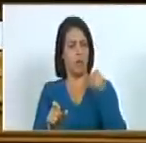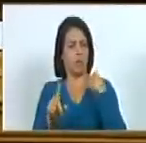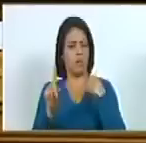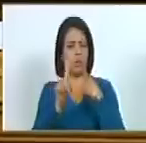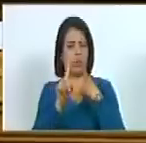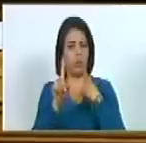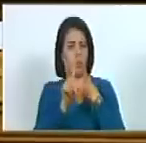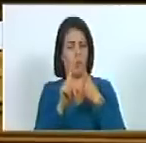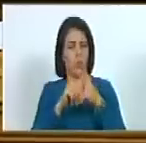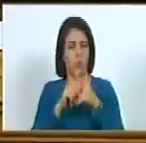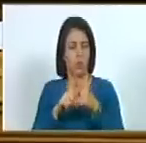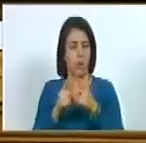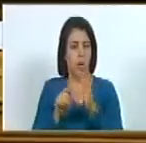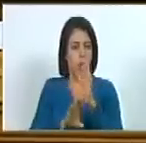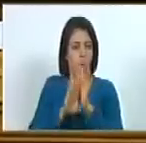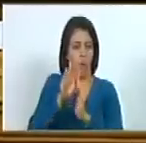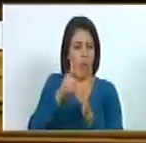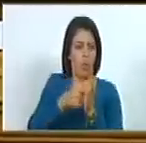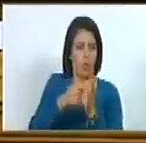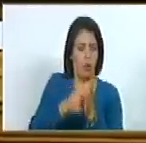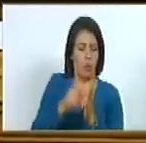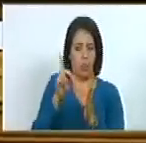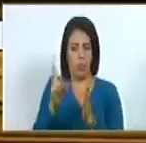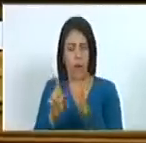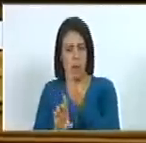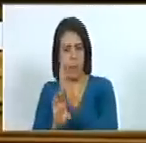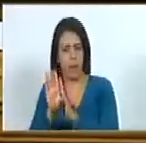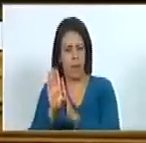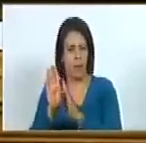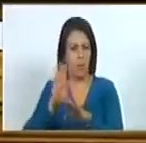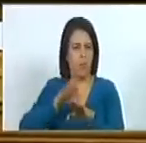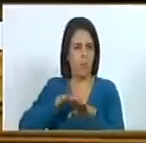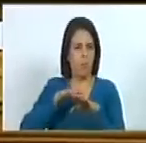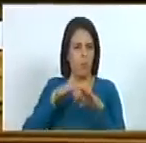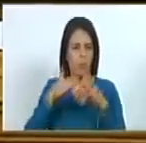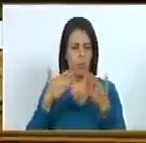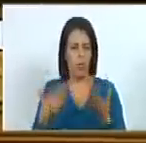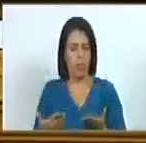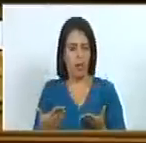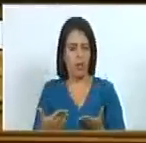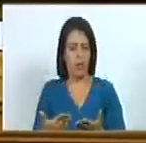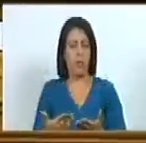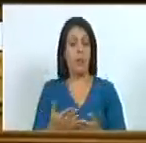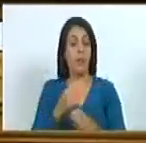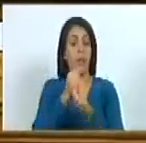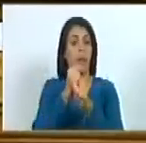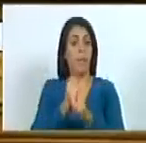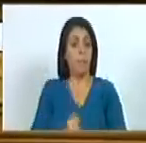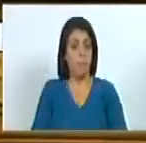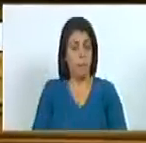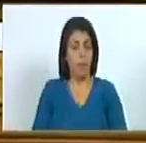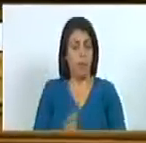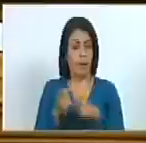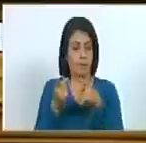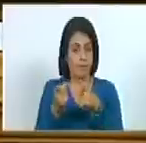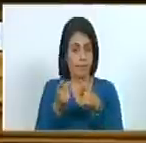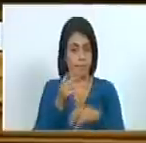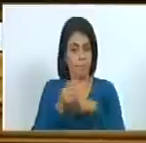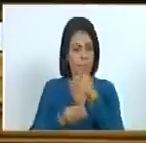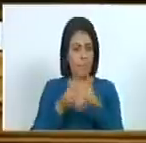el incremento salarial debe ser esto o debe ser esto otro. ¿Por qué? Porque ellos lo que esperaban era